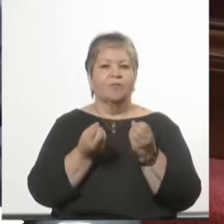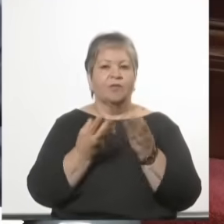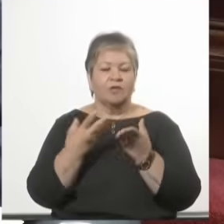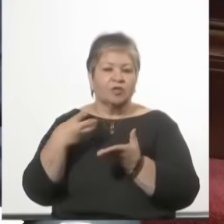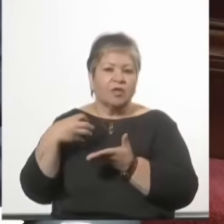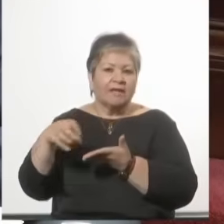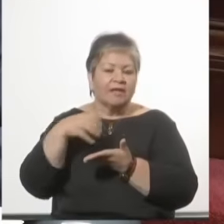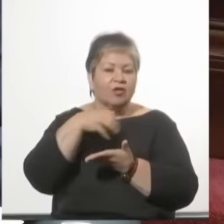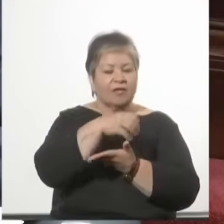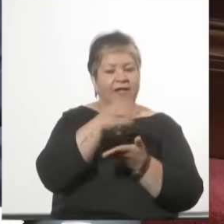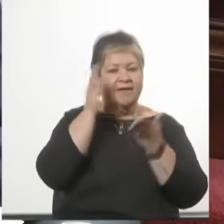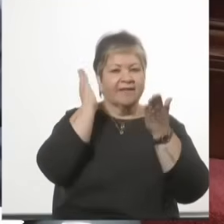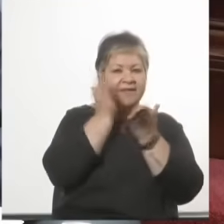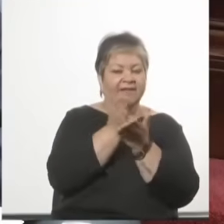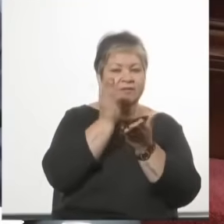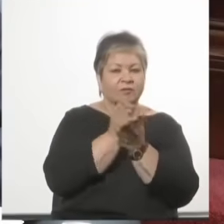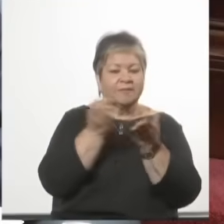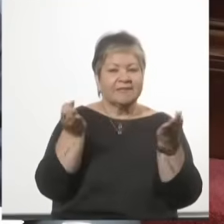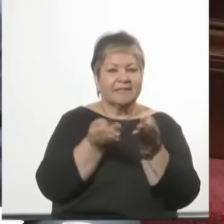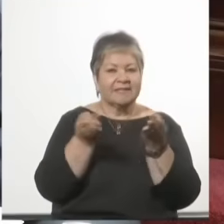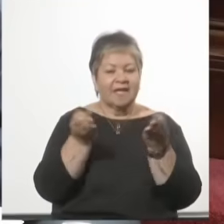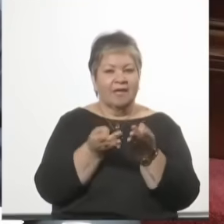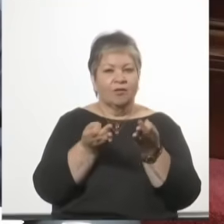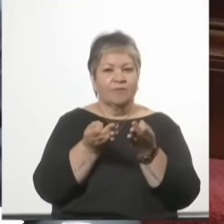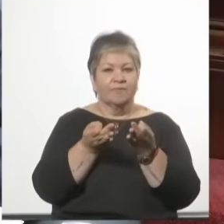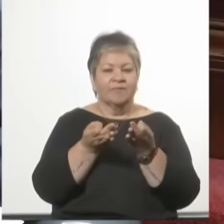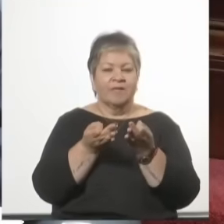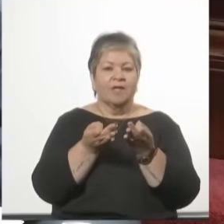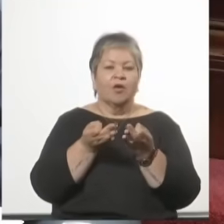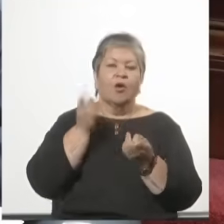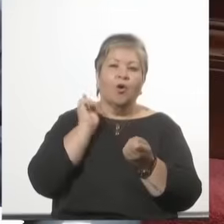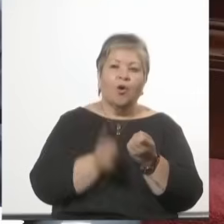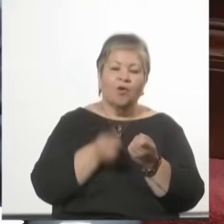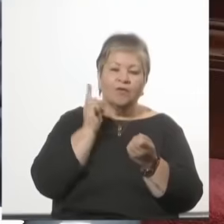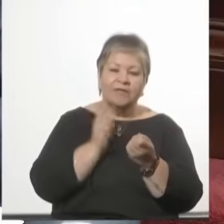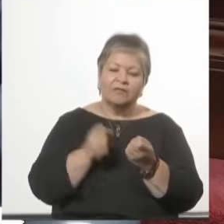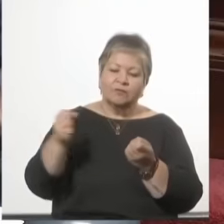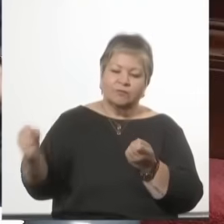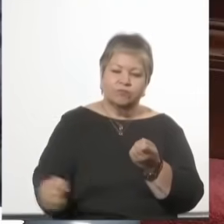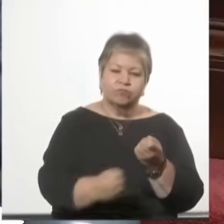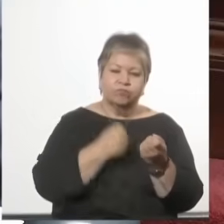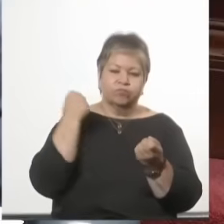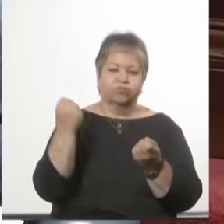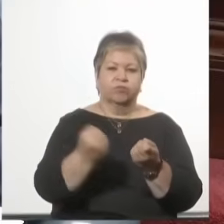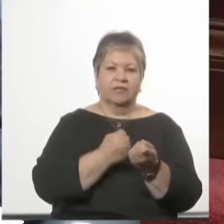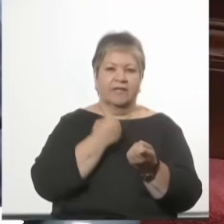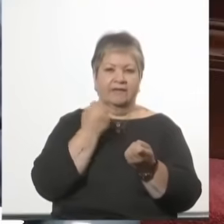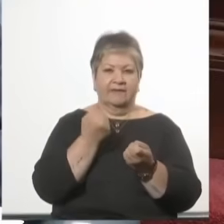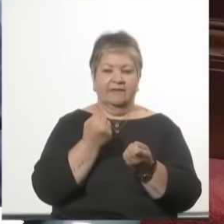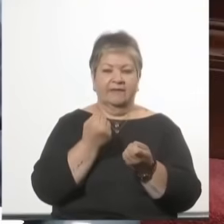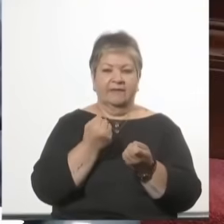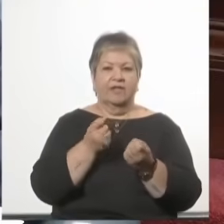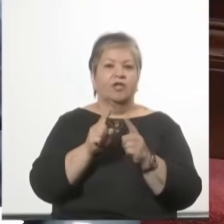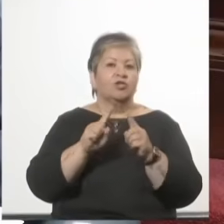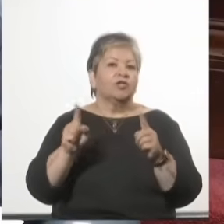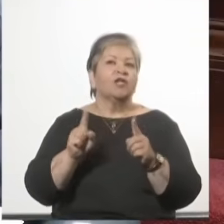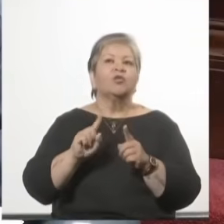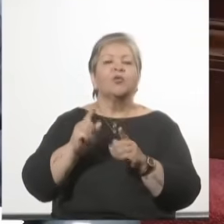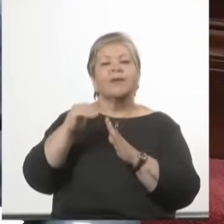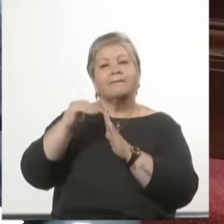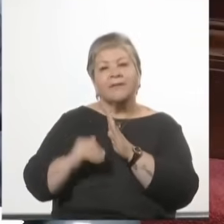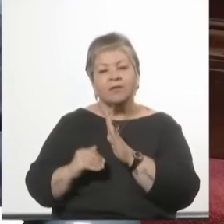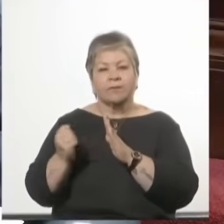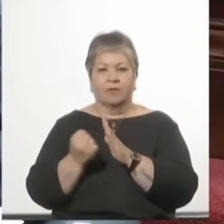doctrina especializada denomina como obligación consustancial y pierde así el rasgo de accesoriedad propia del derecho